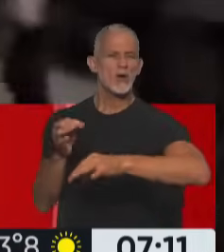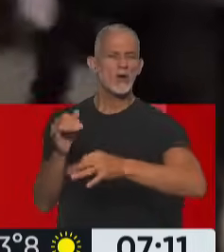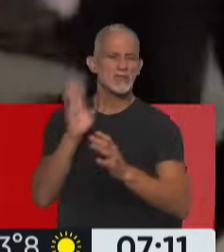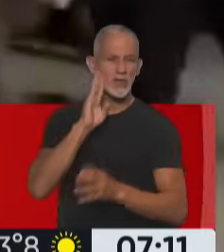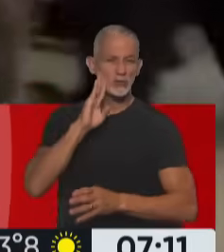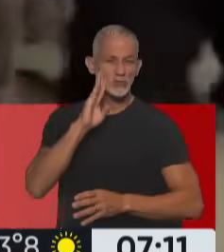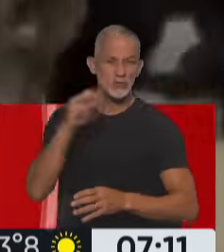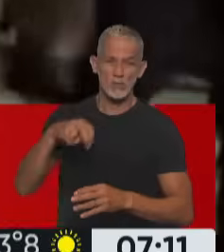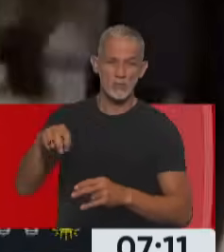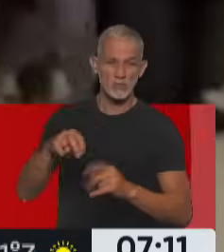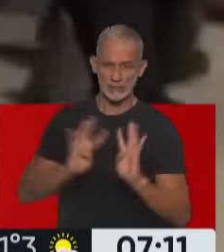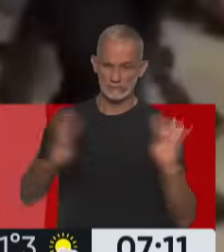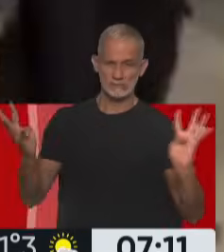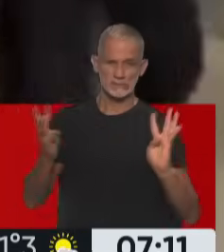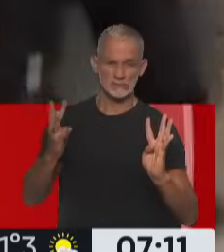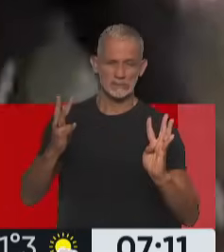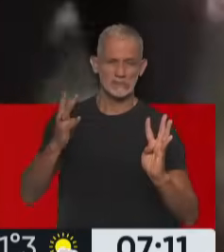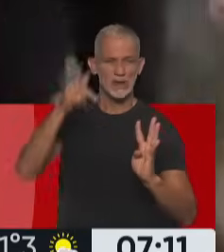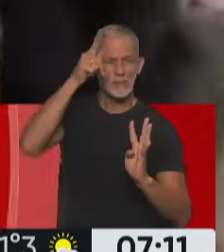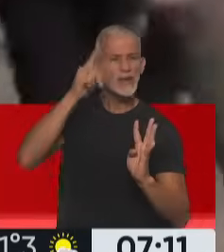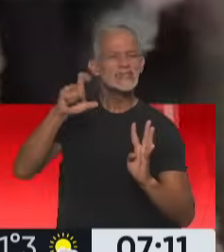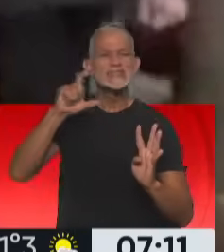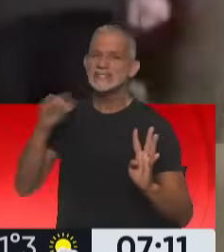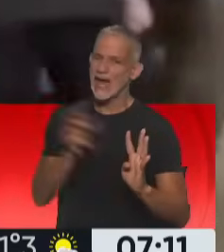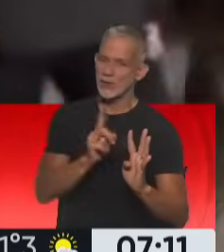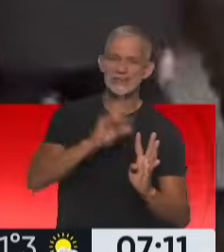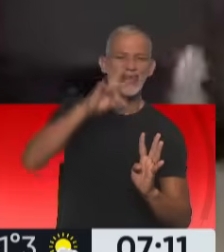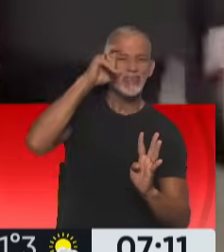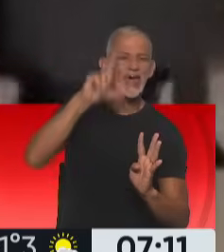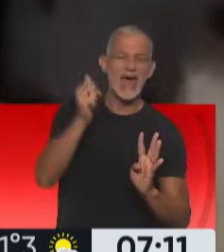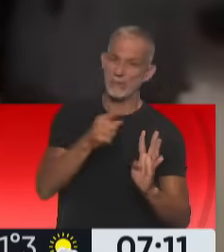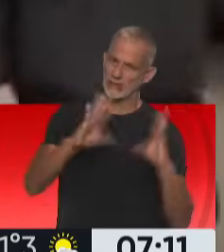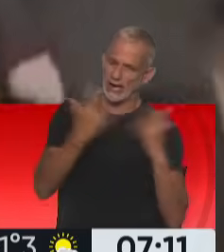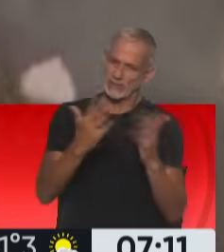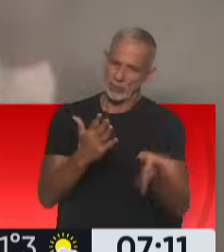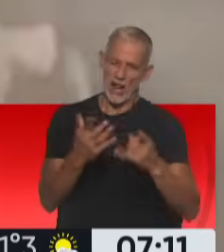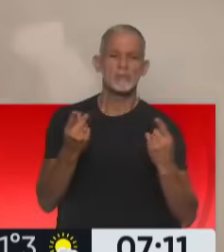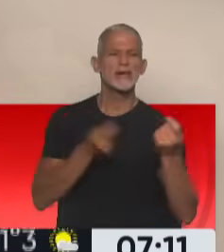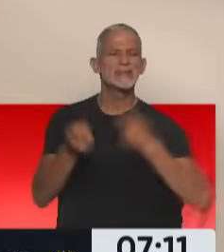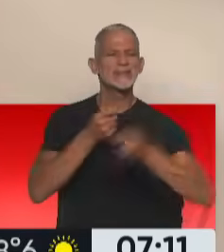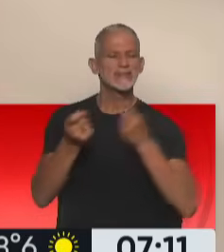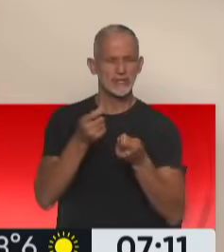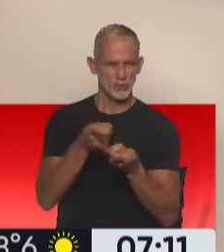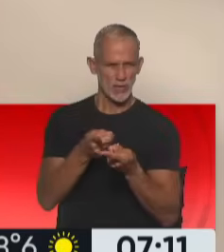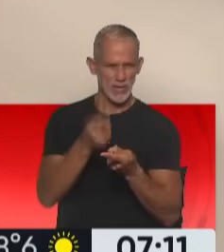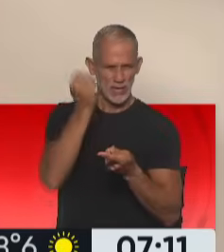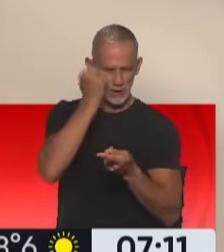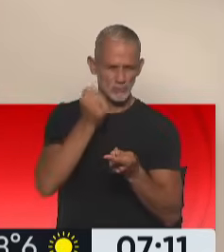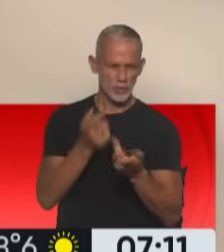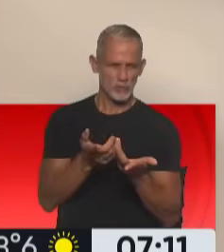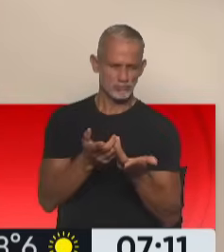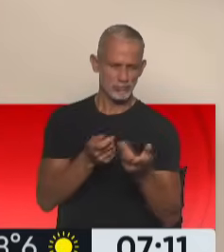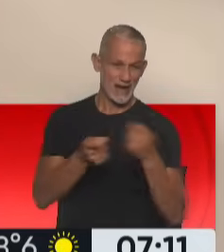Unidos, rodeado por agentes de la DEA, no de la CIA, de la DEA, porque el cargo fundamental que pesa en su contra es el de